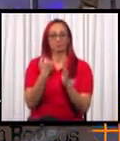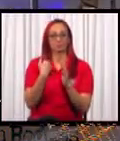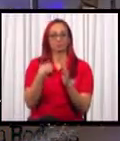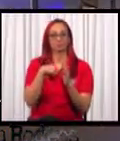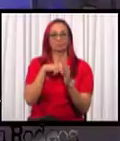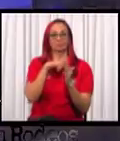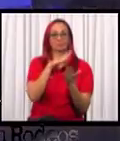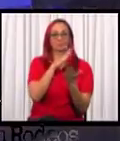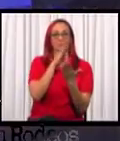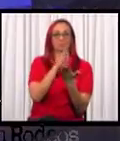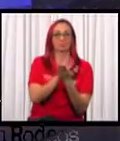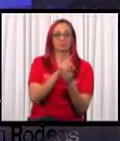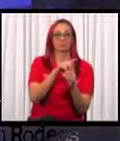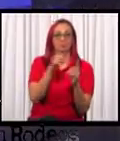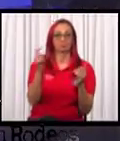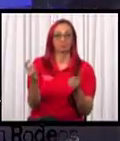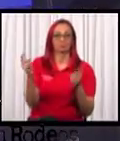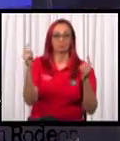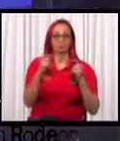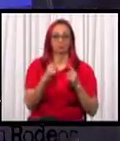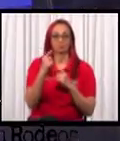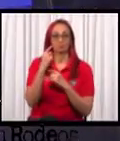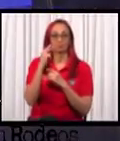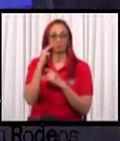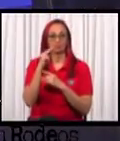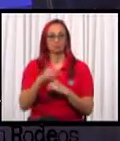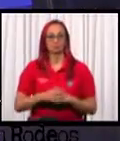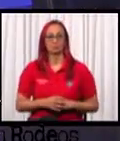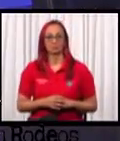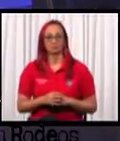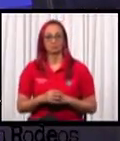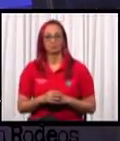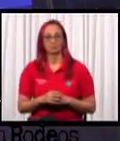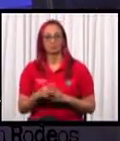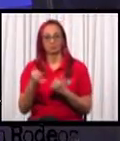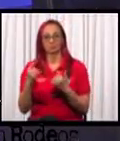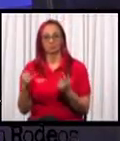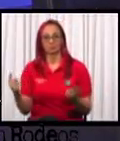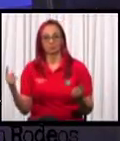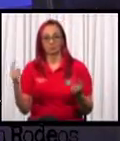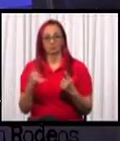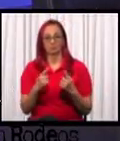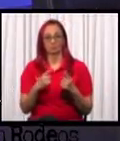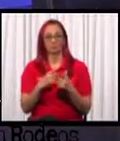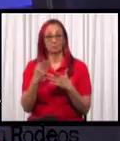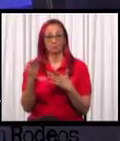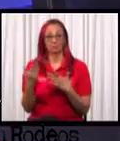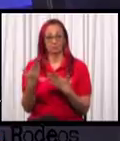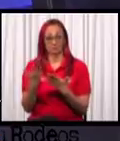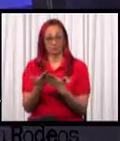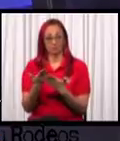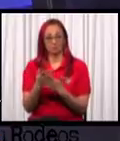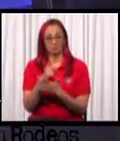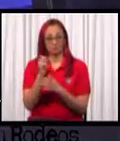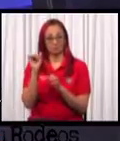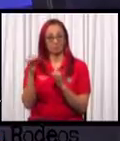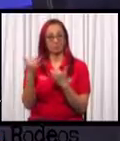una pequeña pausa, vamos a hacer una pequeña pausa y ya regresamos. Cuando regresemos, usted puede marcar